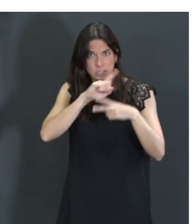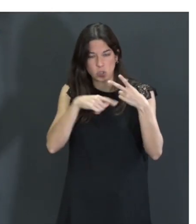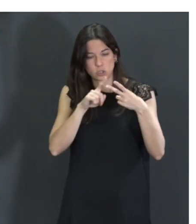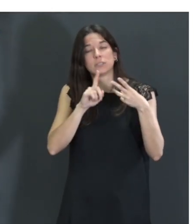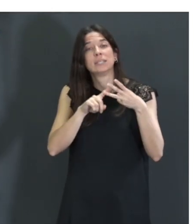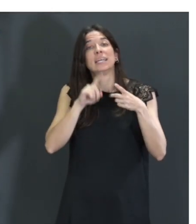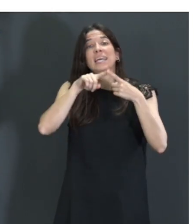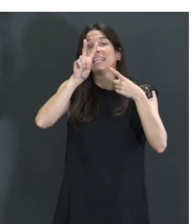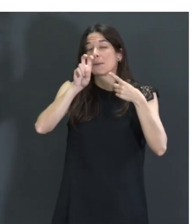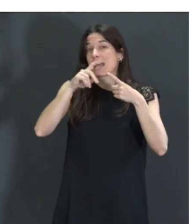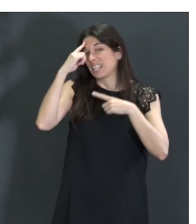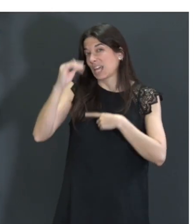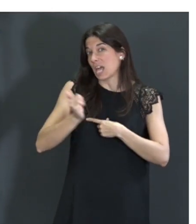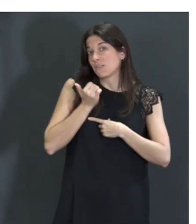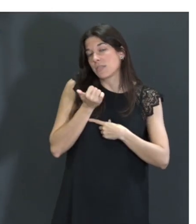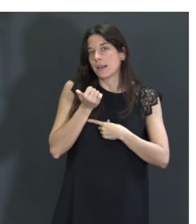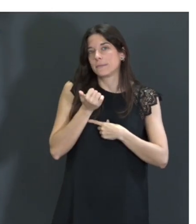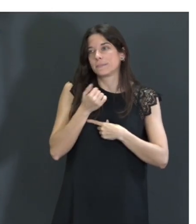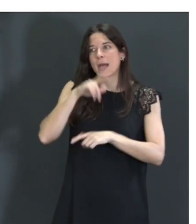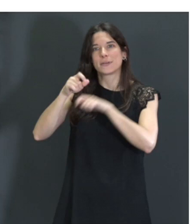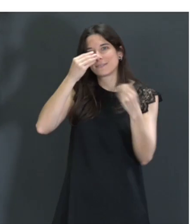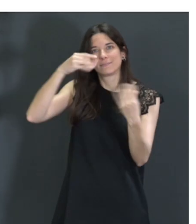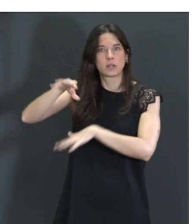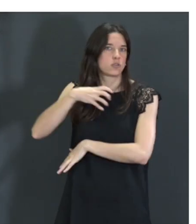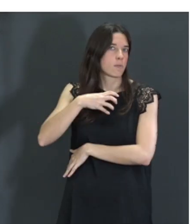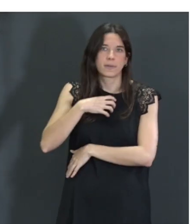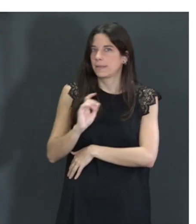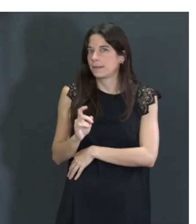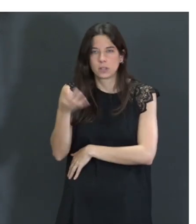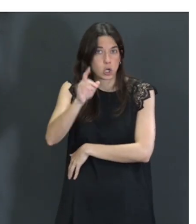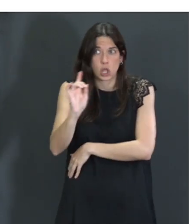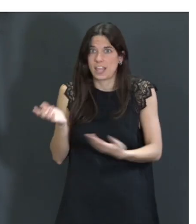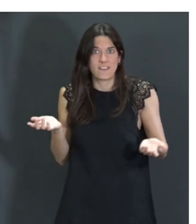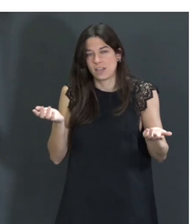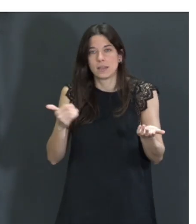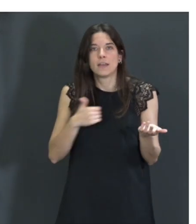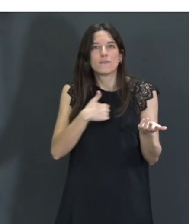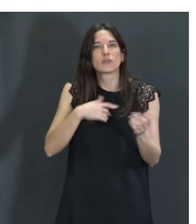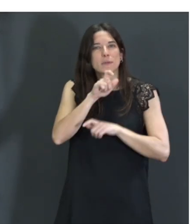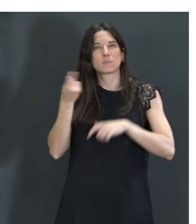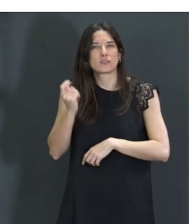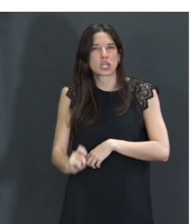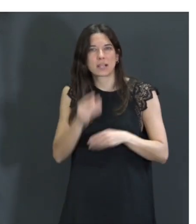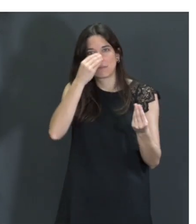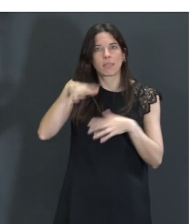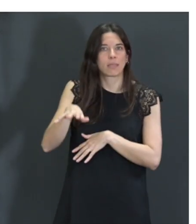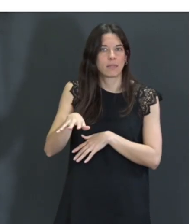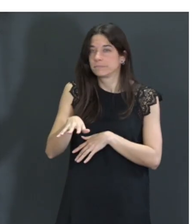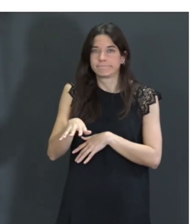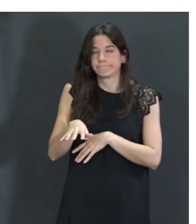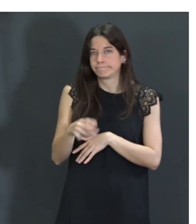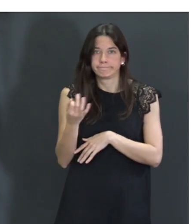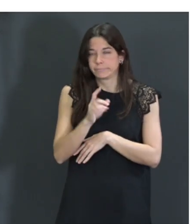inteligencia artificial no puede sustituir a las personas, no debe sustituir el papel de los profesionales